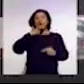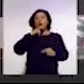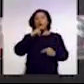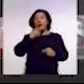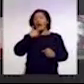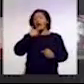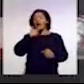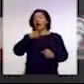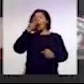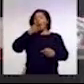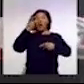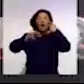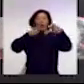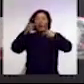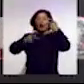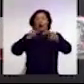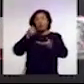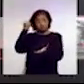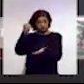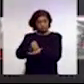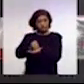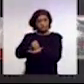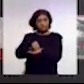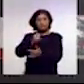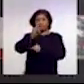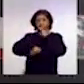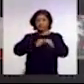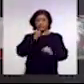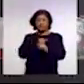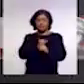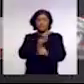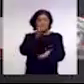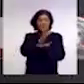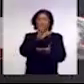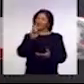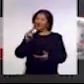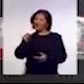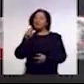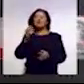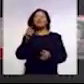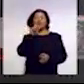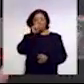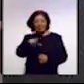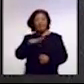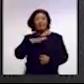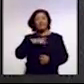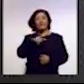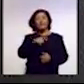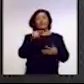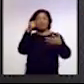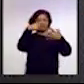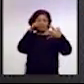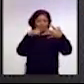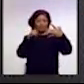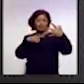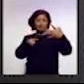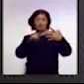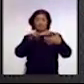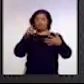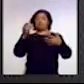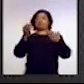certificado por instancias internacionales sino además tienen un alto promedio en el último grado de estudios